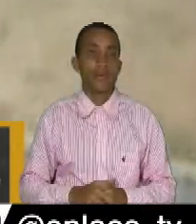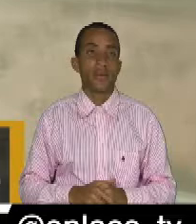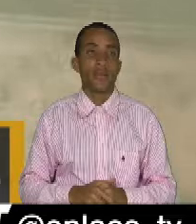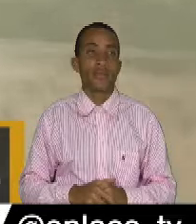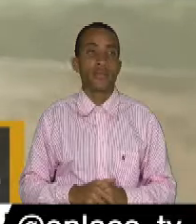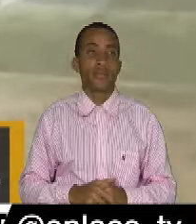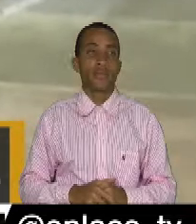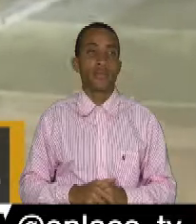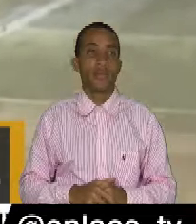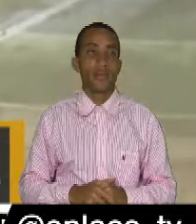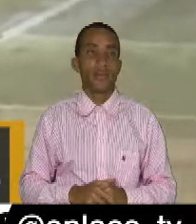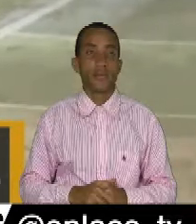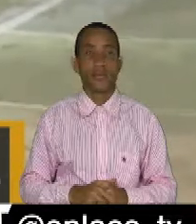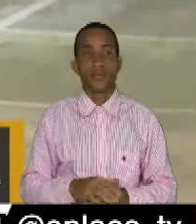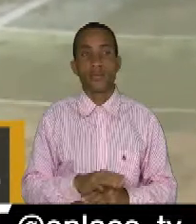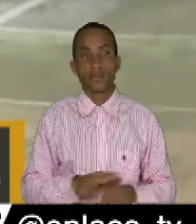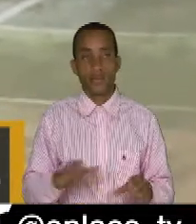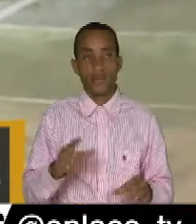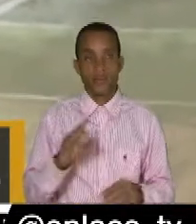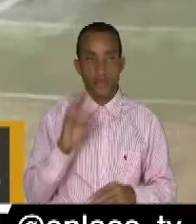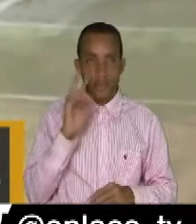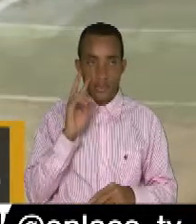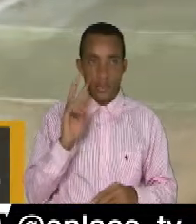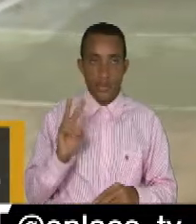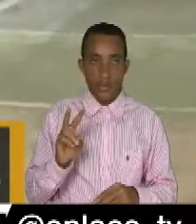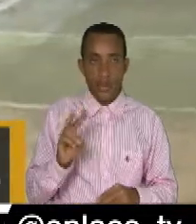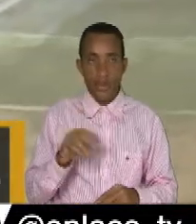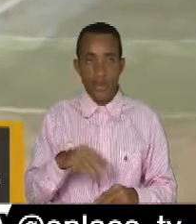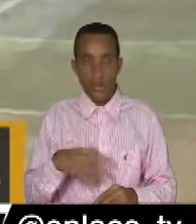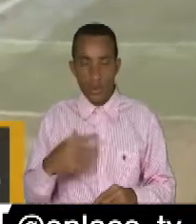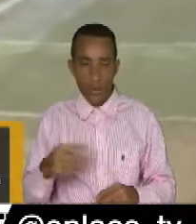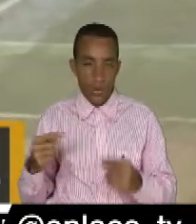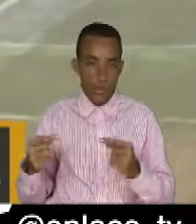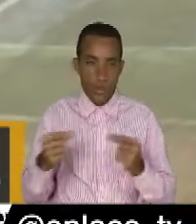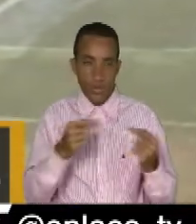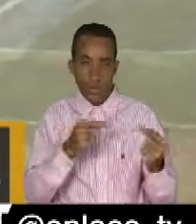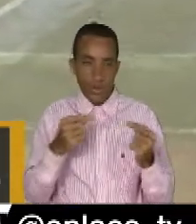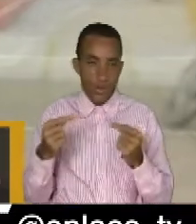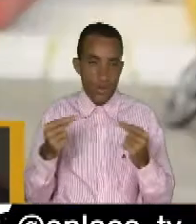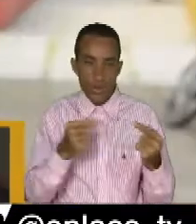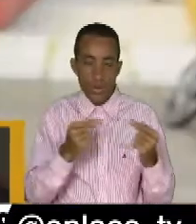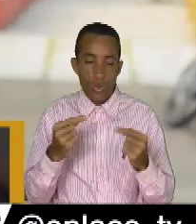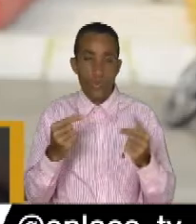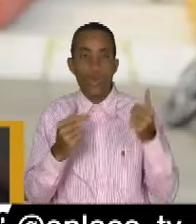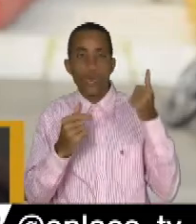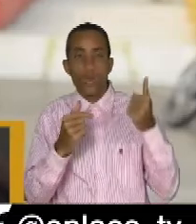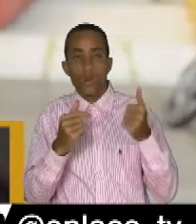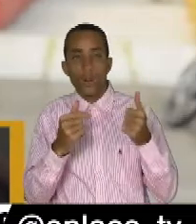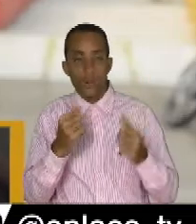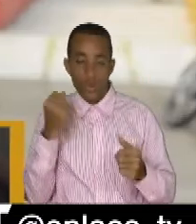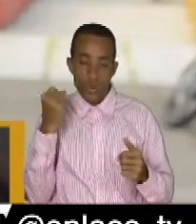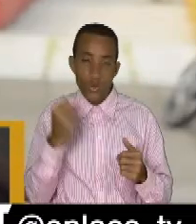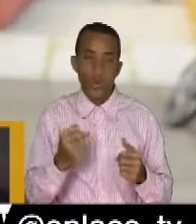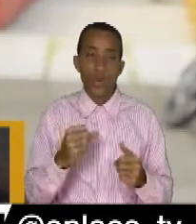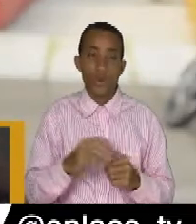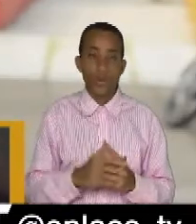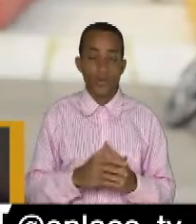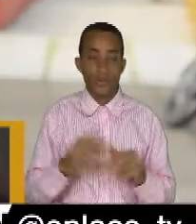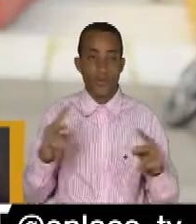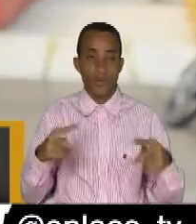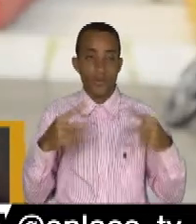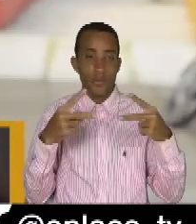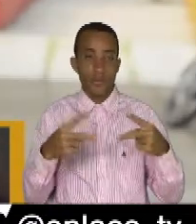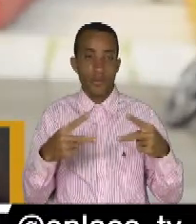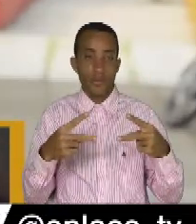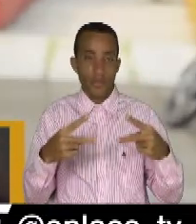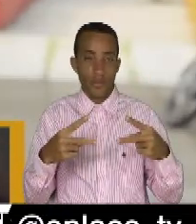Se ha observado una cantidad de partidos muy buenos, y en esta semifinal y la